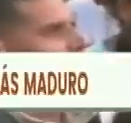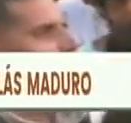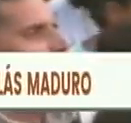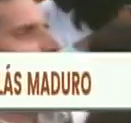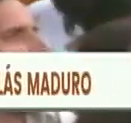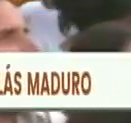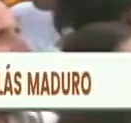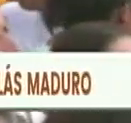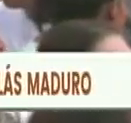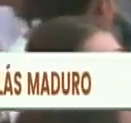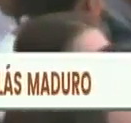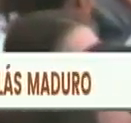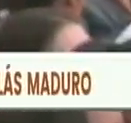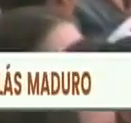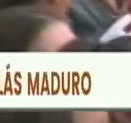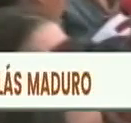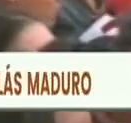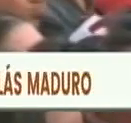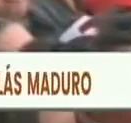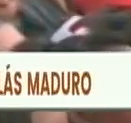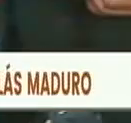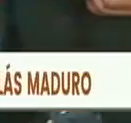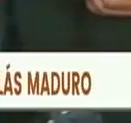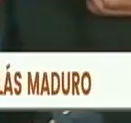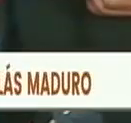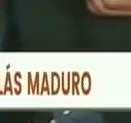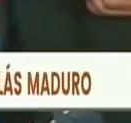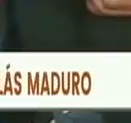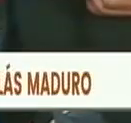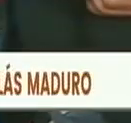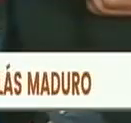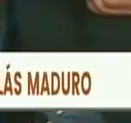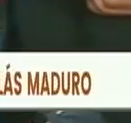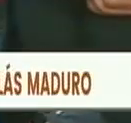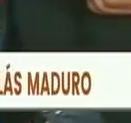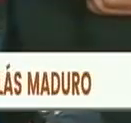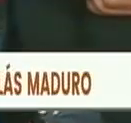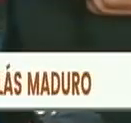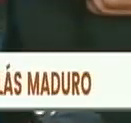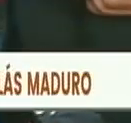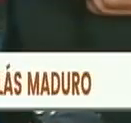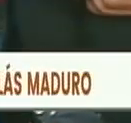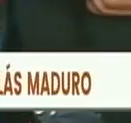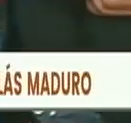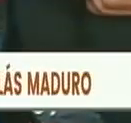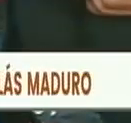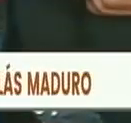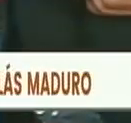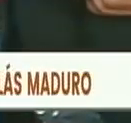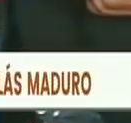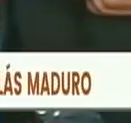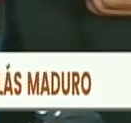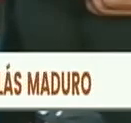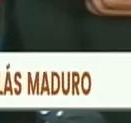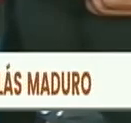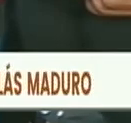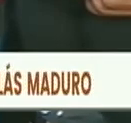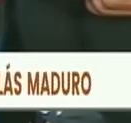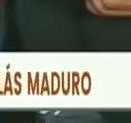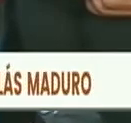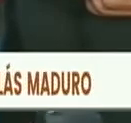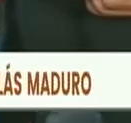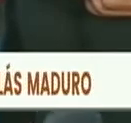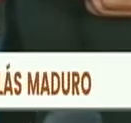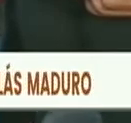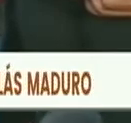nosotros. Han querido que el pueblo, los jóvenes, no tengan ilusiones. ¿Para qué? Para que el país muera